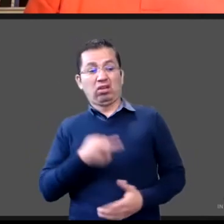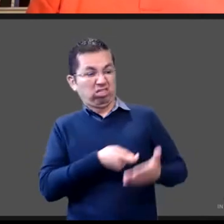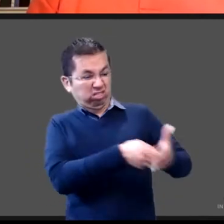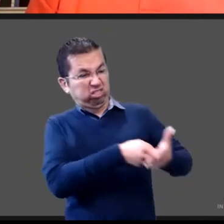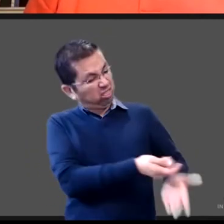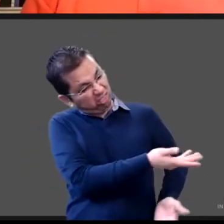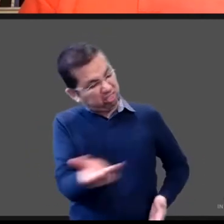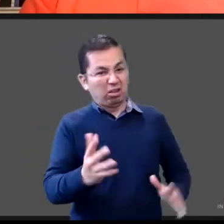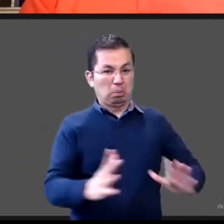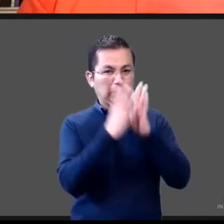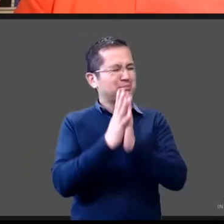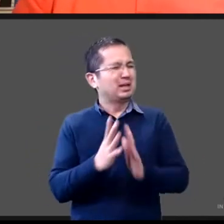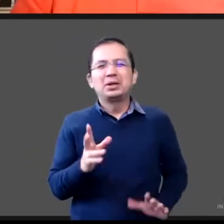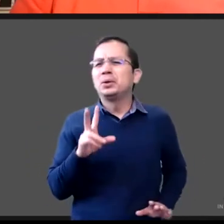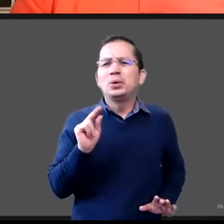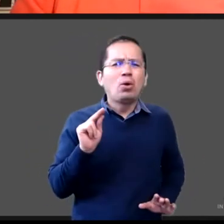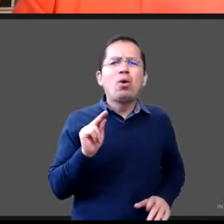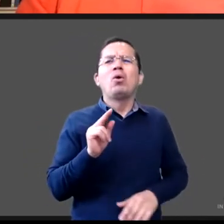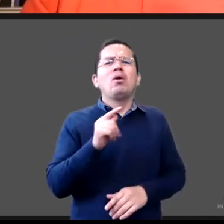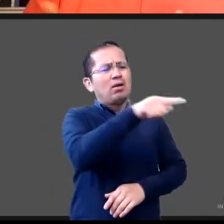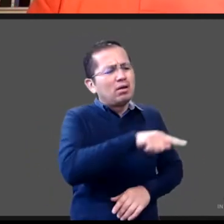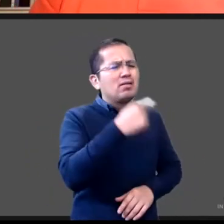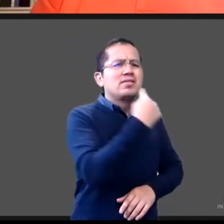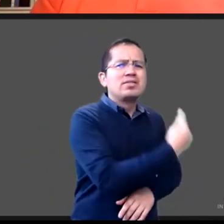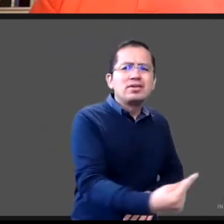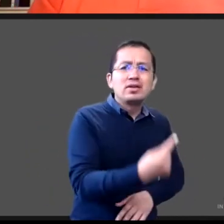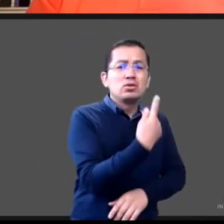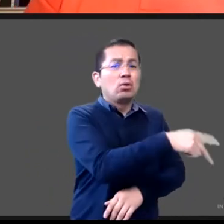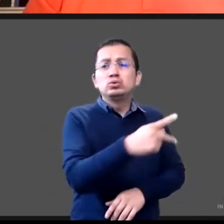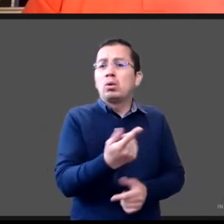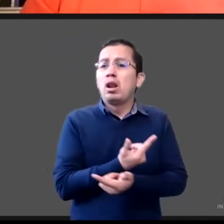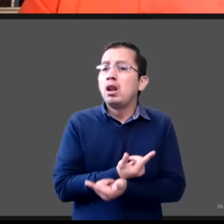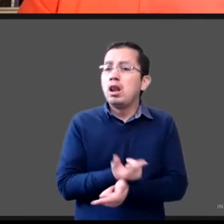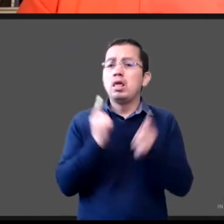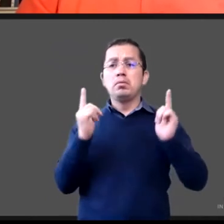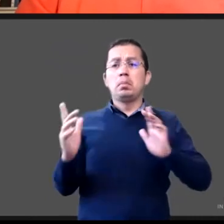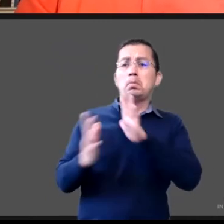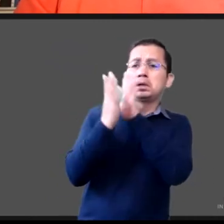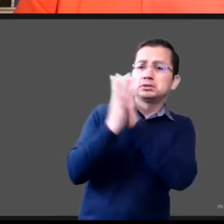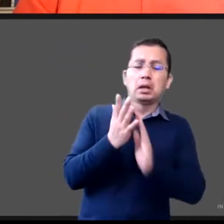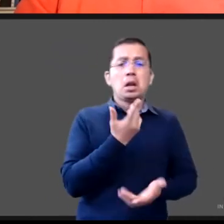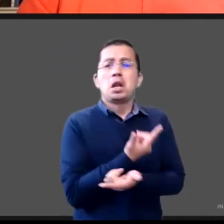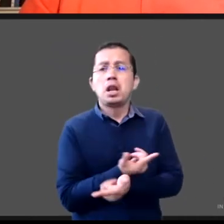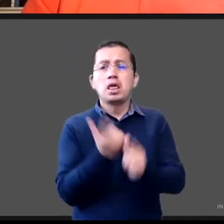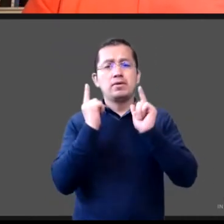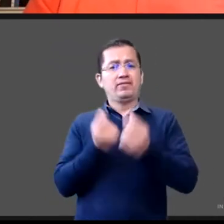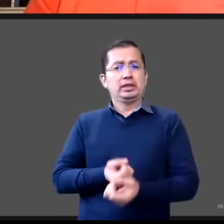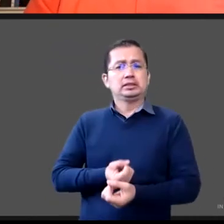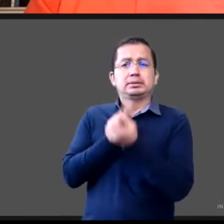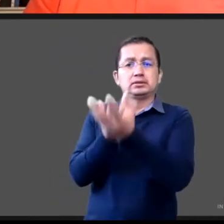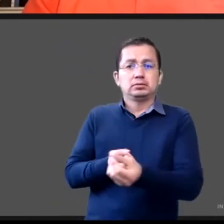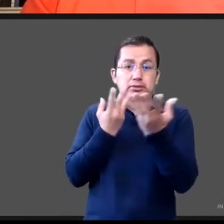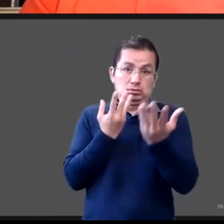son, puedan expresar lo que necesitan, lo que requieren, lo que sienten, y la obligación de entenderlo, de entender ese lenguaje, es